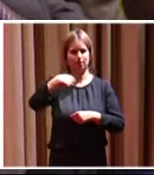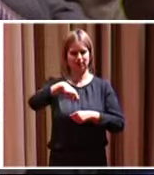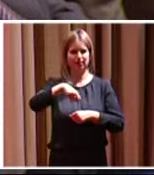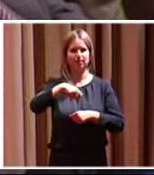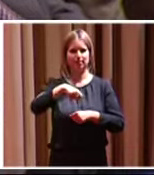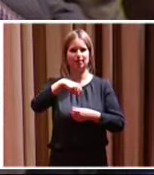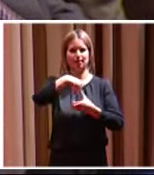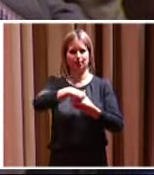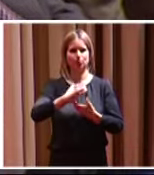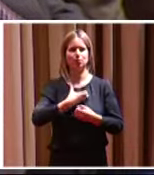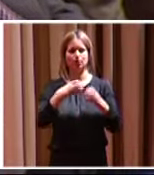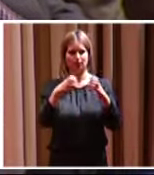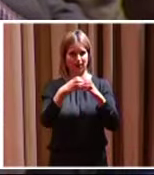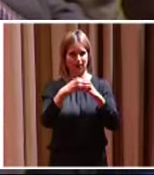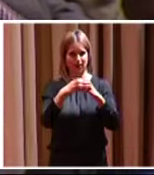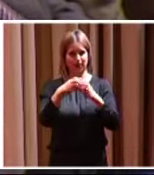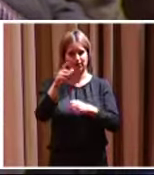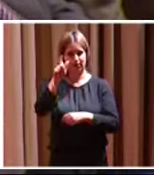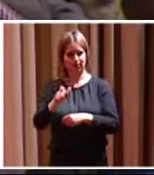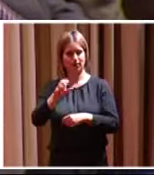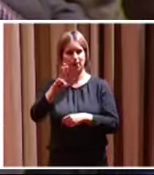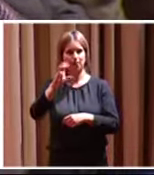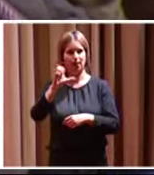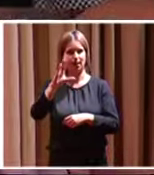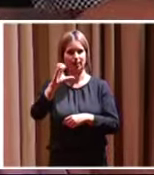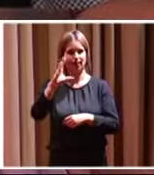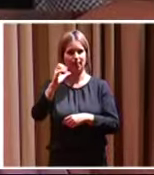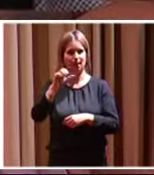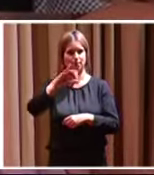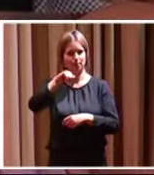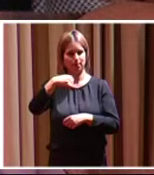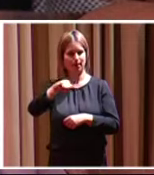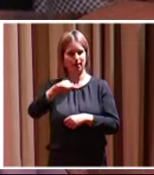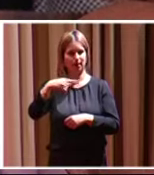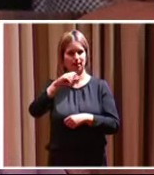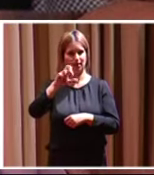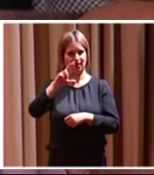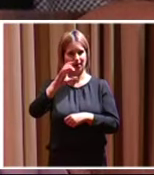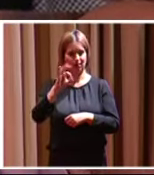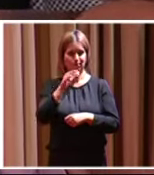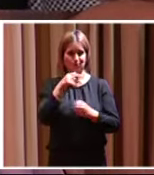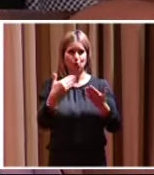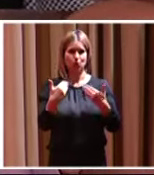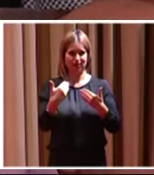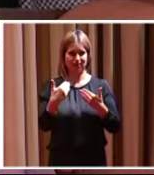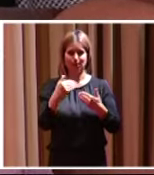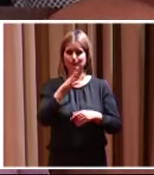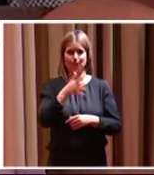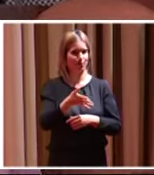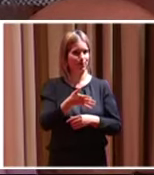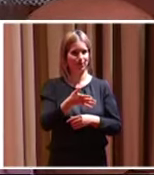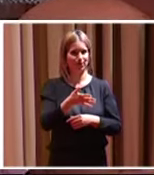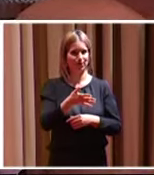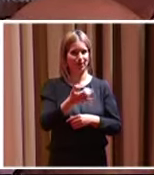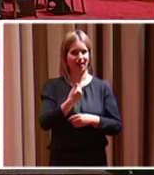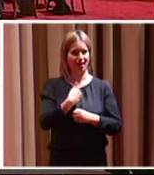Granada. A Patricia Pérez Guerrero, que no está, porque